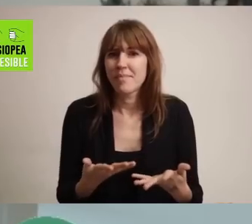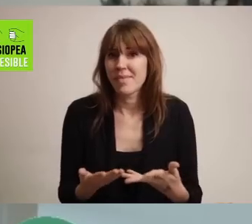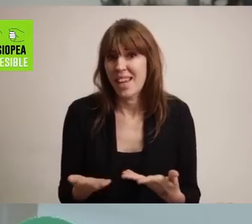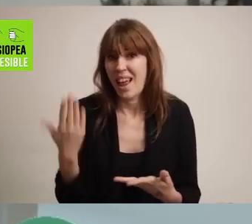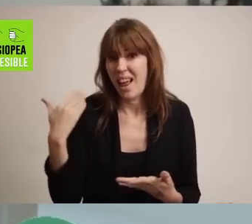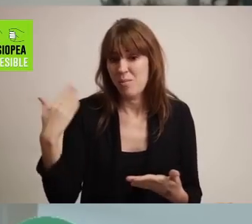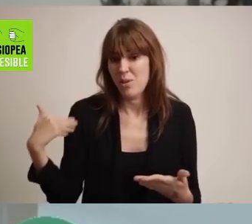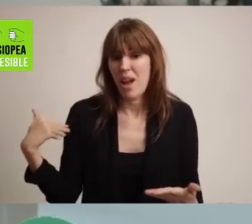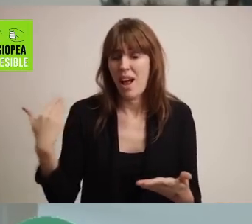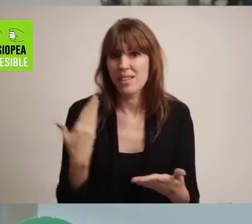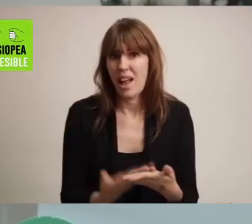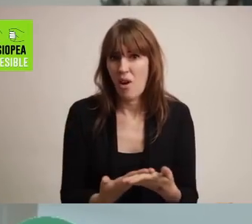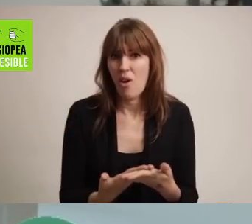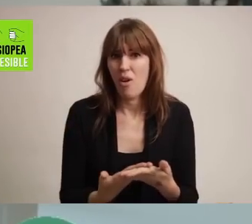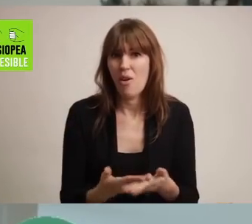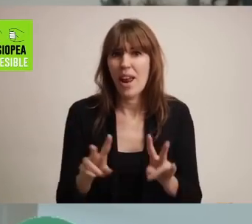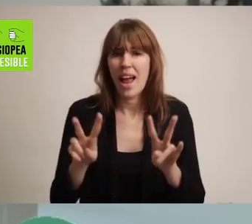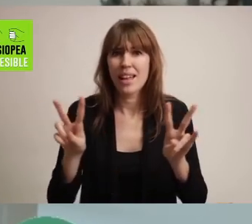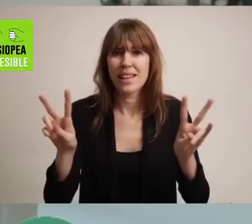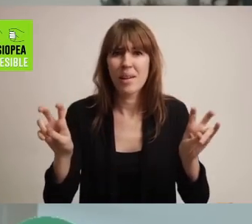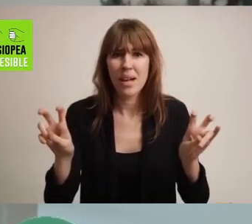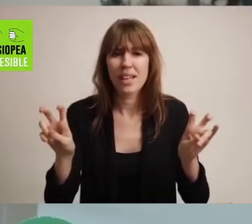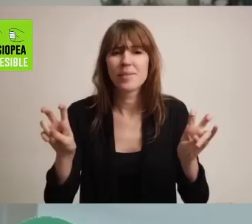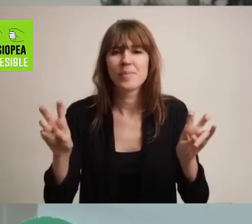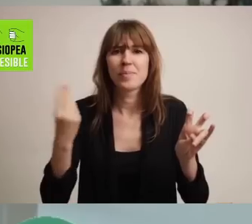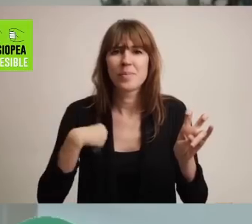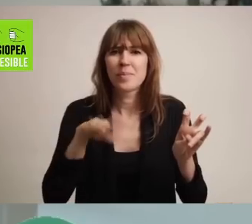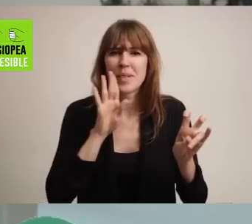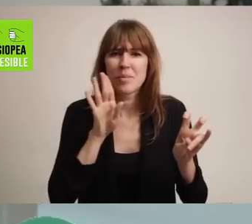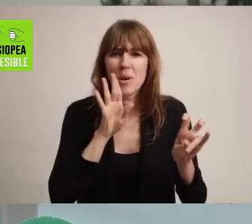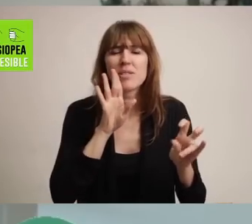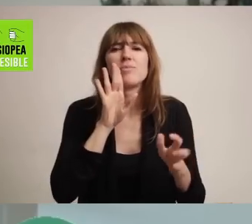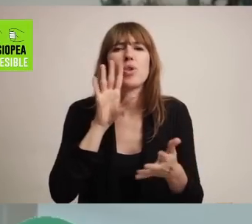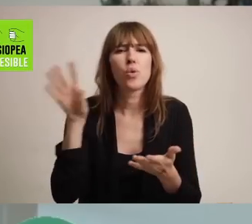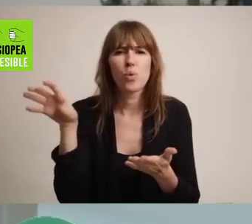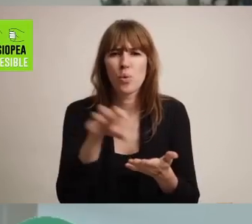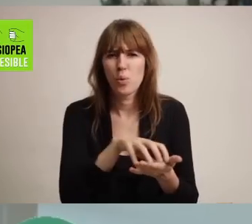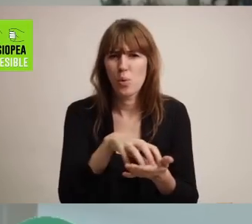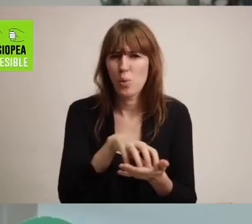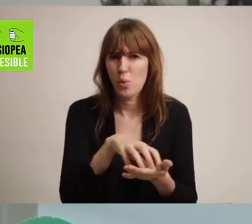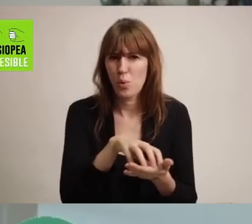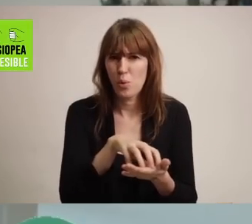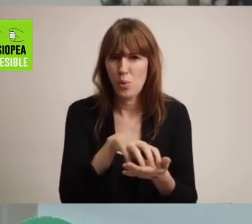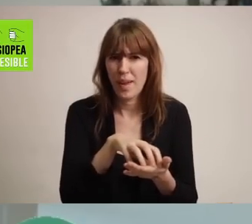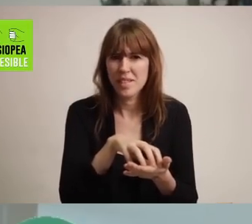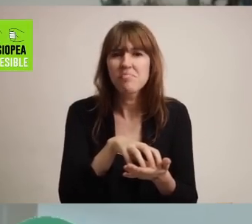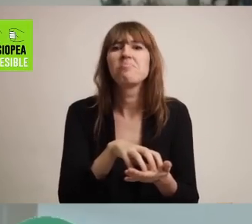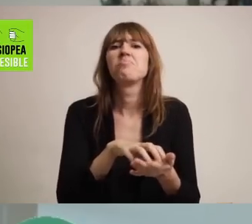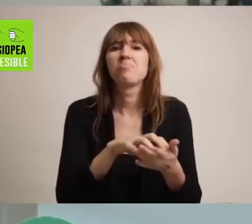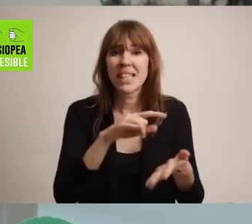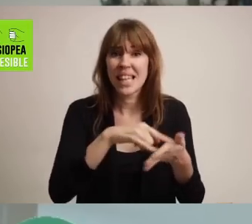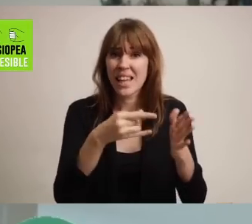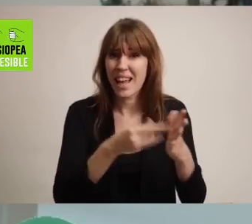últimamente está habiendo bastante, bueno, ya lleva tiempo, ¿no? Habiendo bastante dudas sobre si todas las técnicas